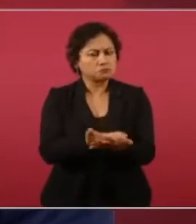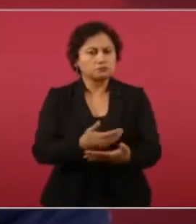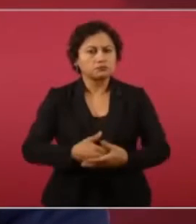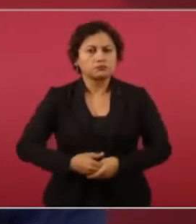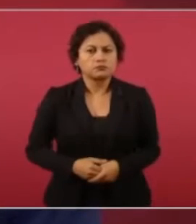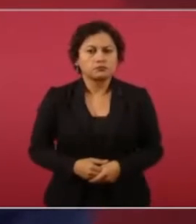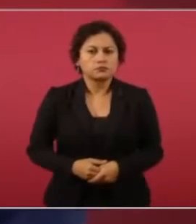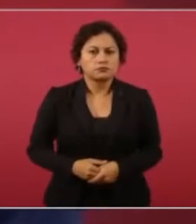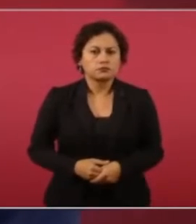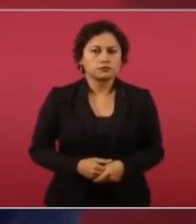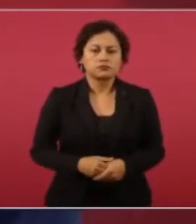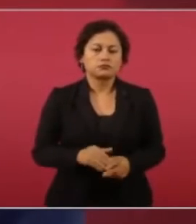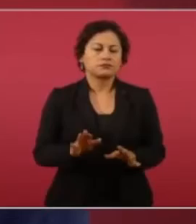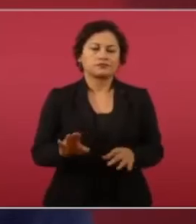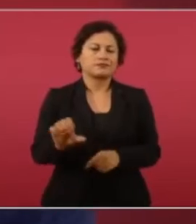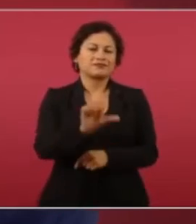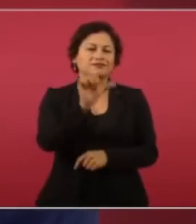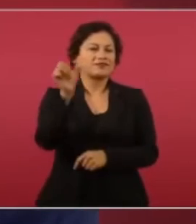Es otro tipo de cosas.